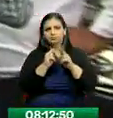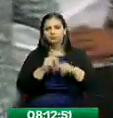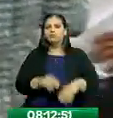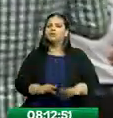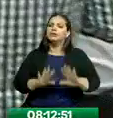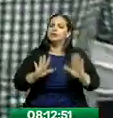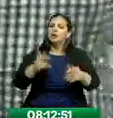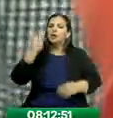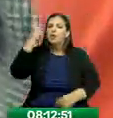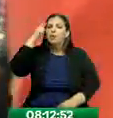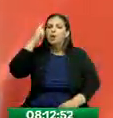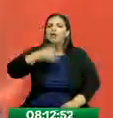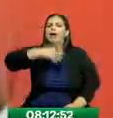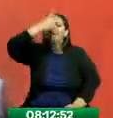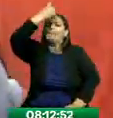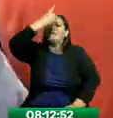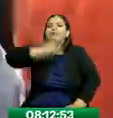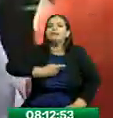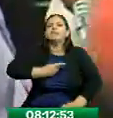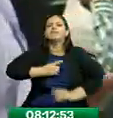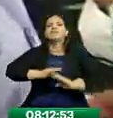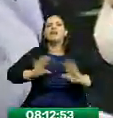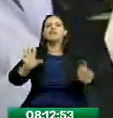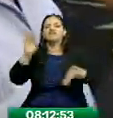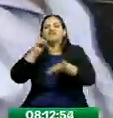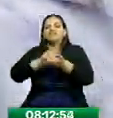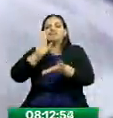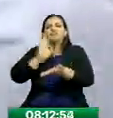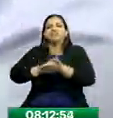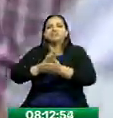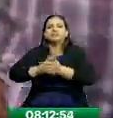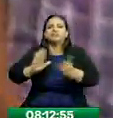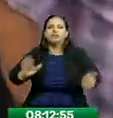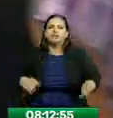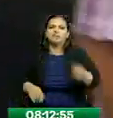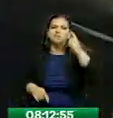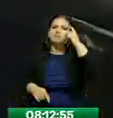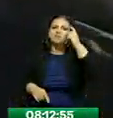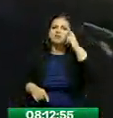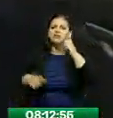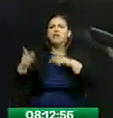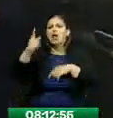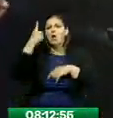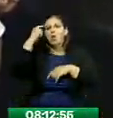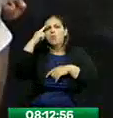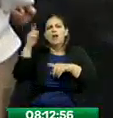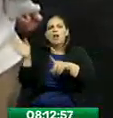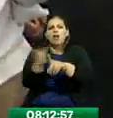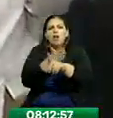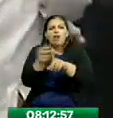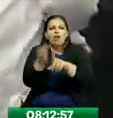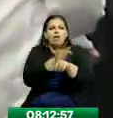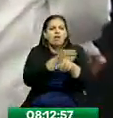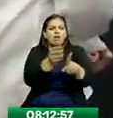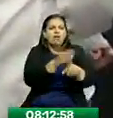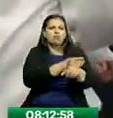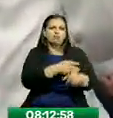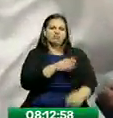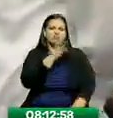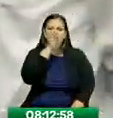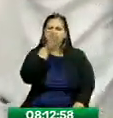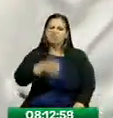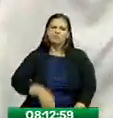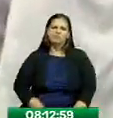ya está tomado. Lo que pasa es que cada vez nos toman el pelo a la clase amarilla. ¿Por qué,